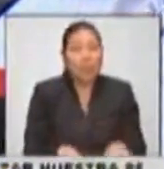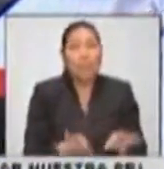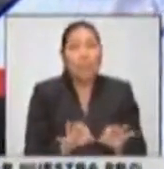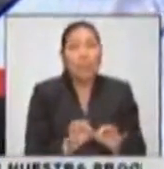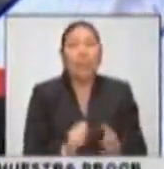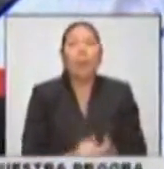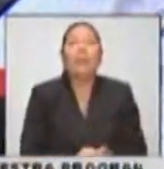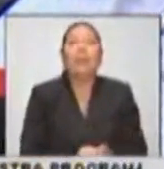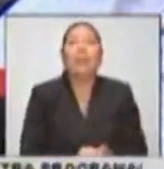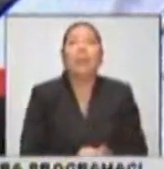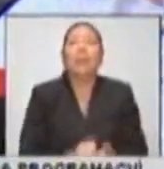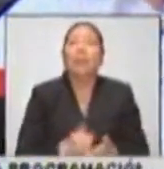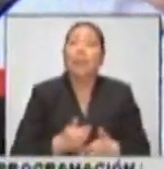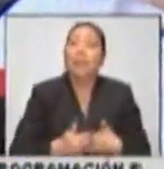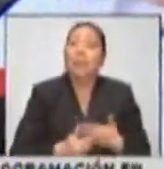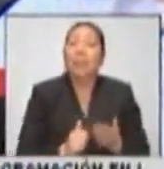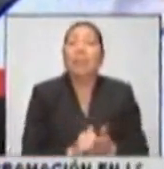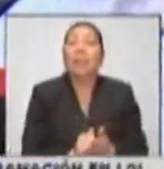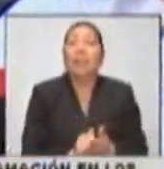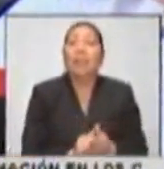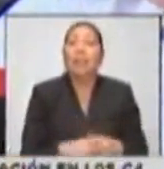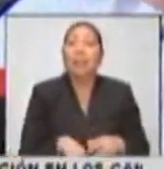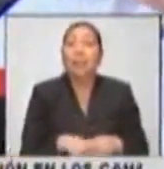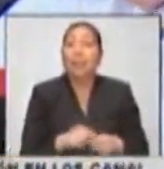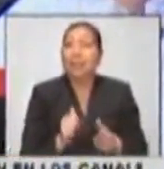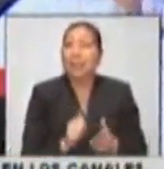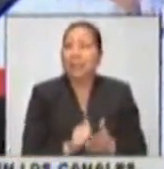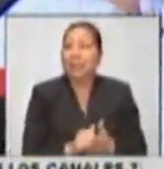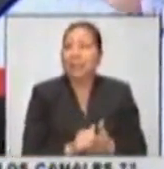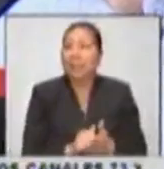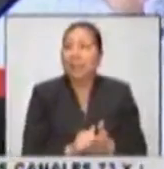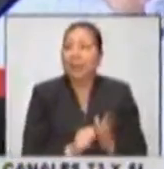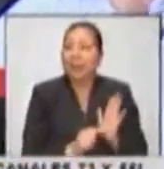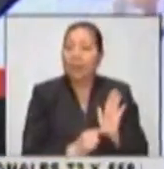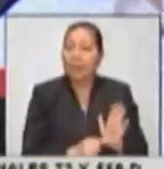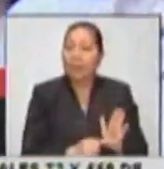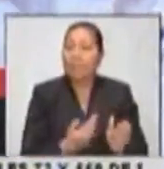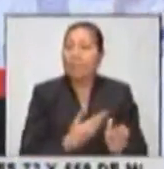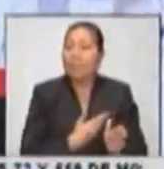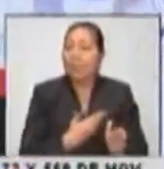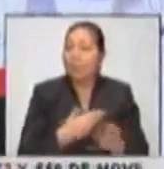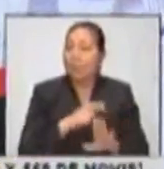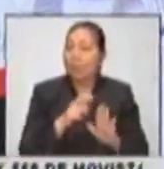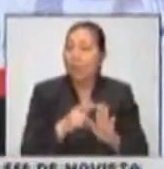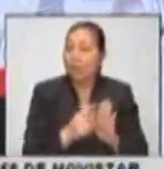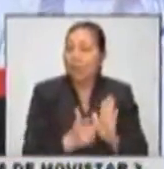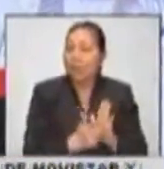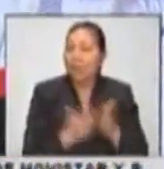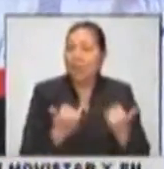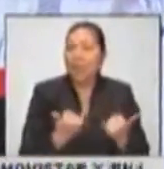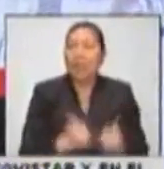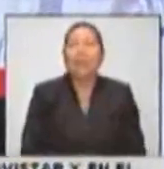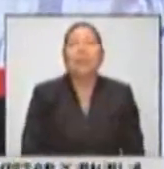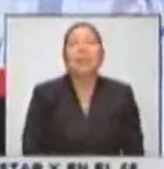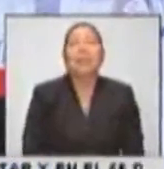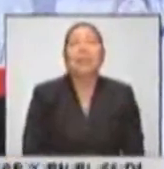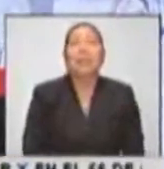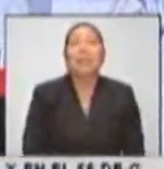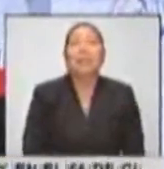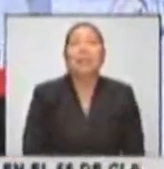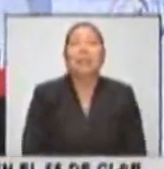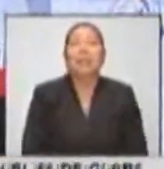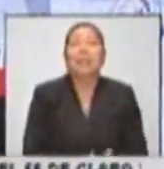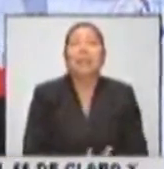pero se va, digamos, postergando. Se ha presentado, presenta un proyecto de ley acá en el Parlamento Nacional